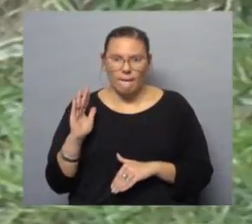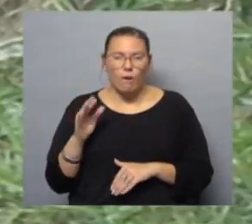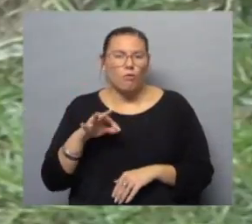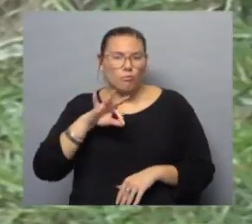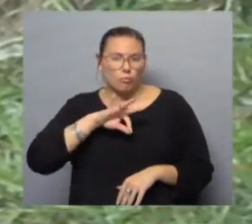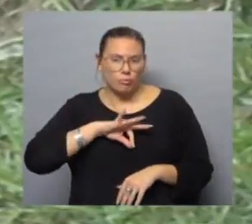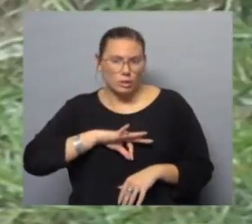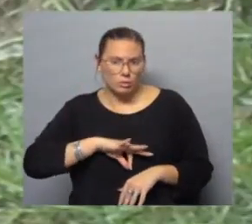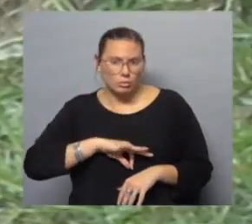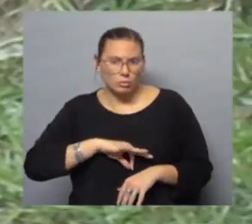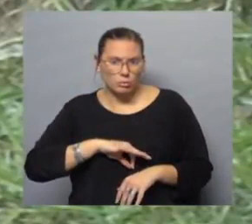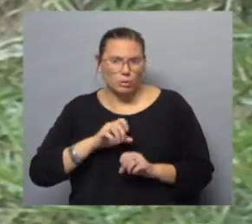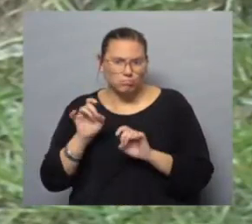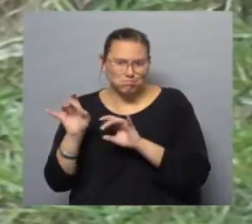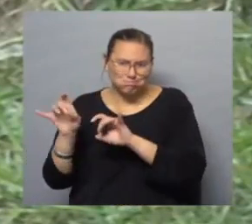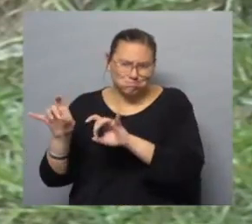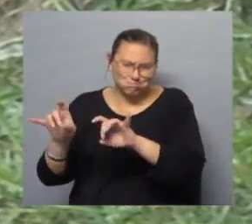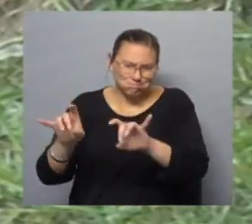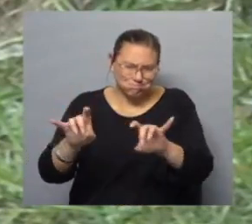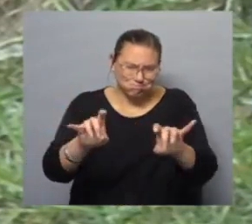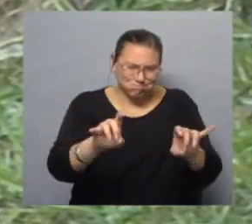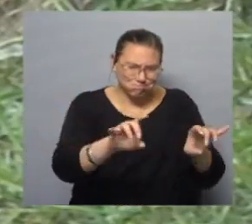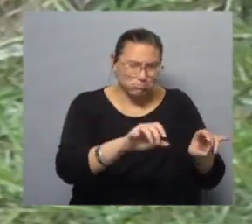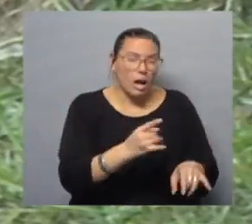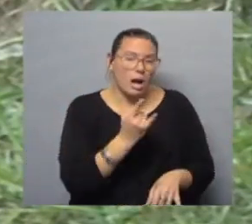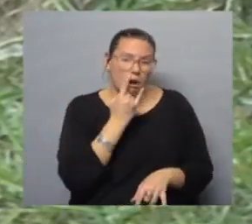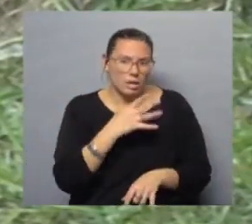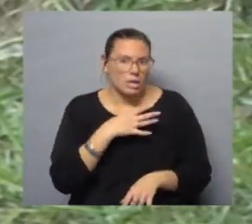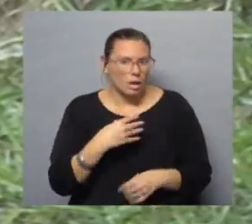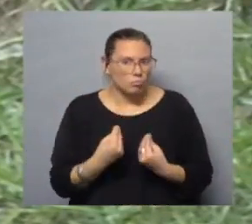que está ampliamente distribuido en las poblaciones de jabalíes.